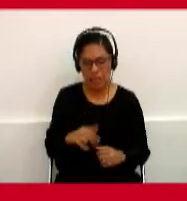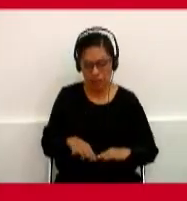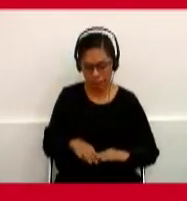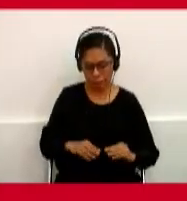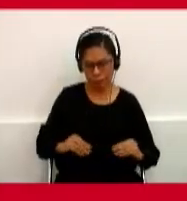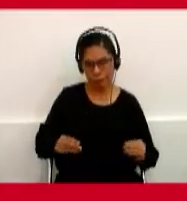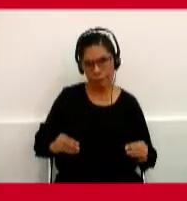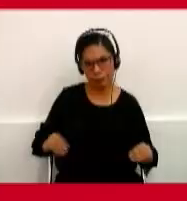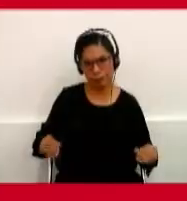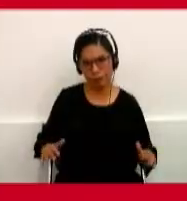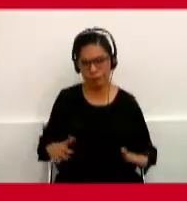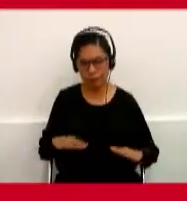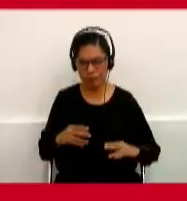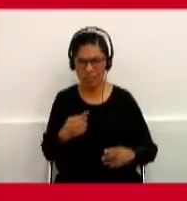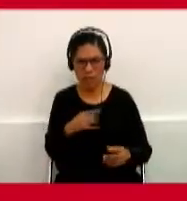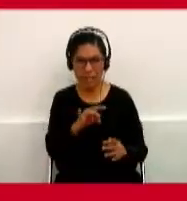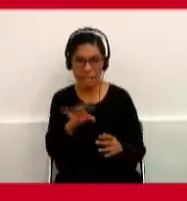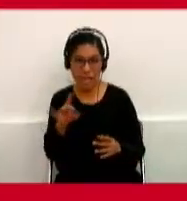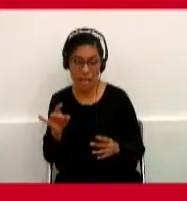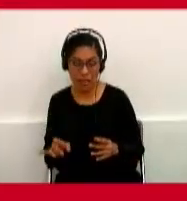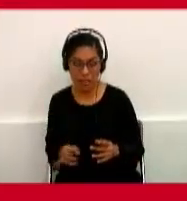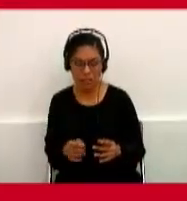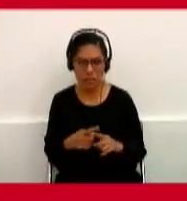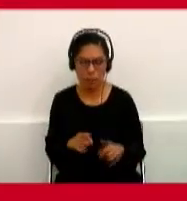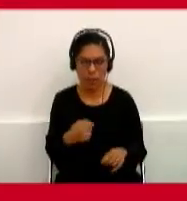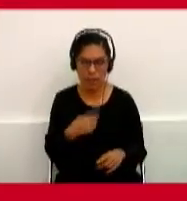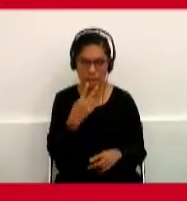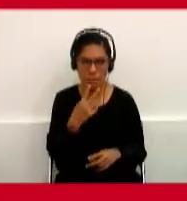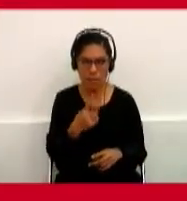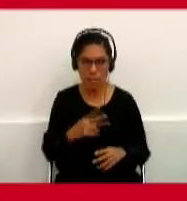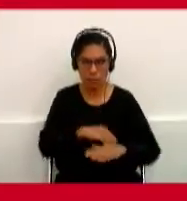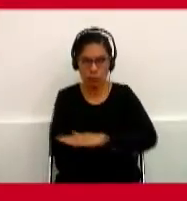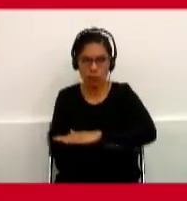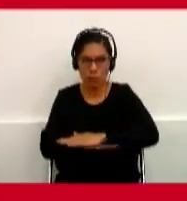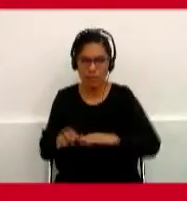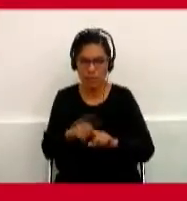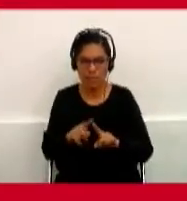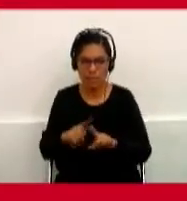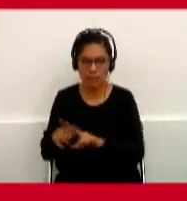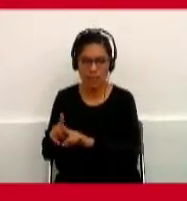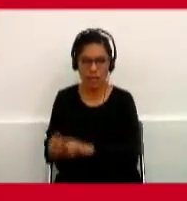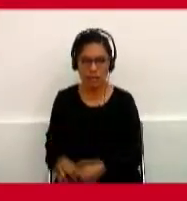otras condiciones, obviamente van a haber superficies que sean diferentes, ¿no?